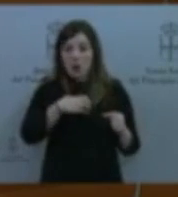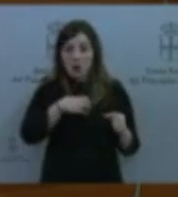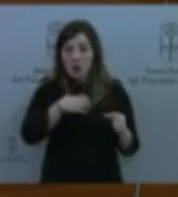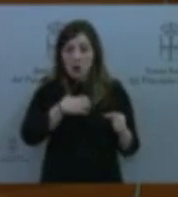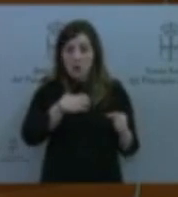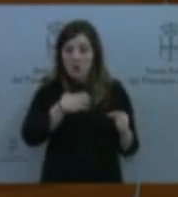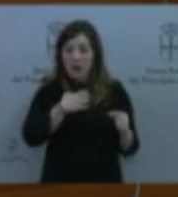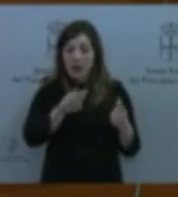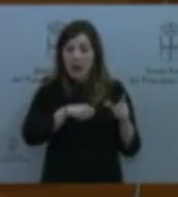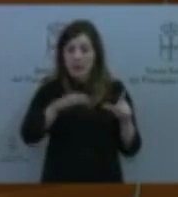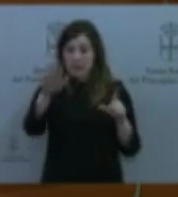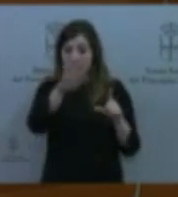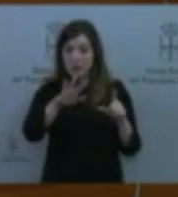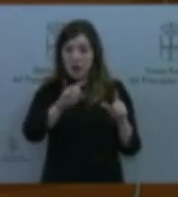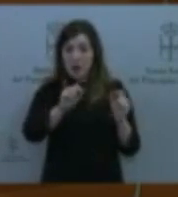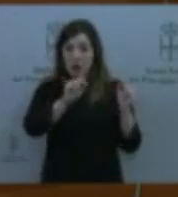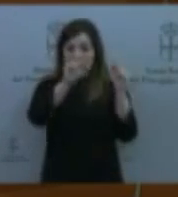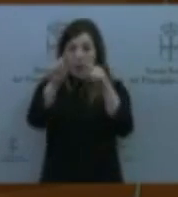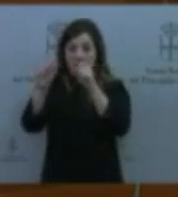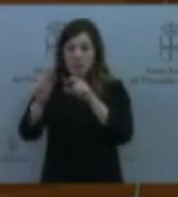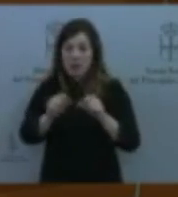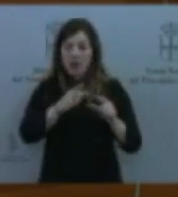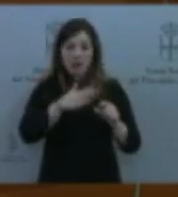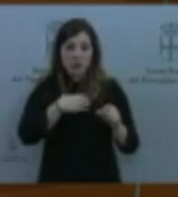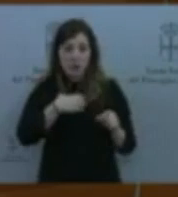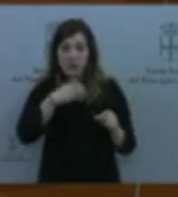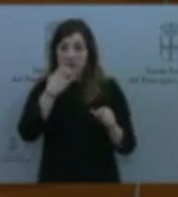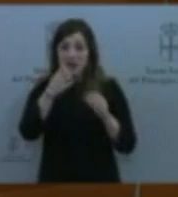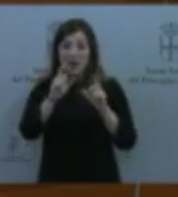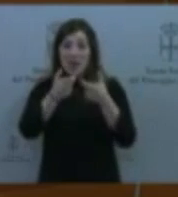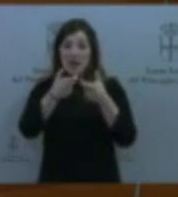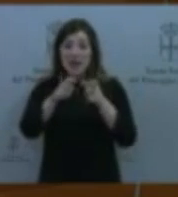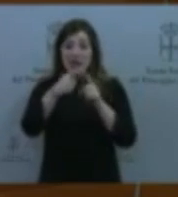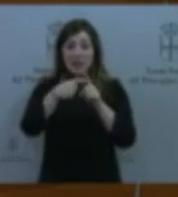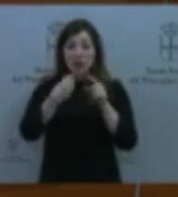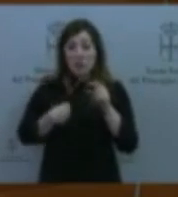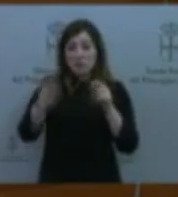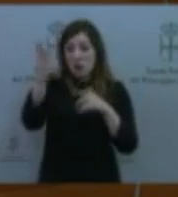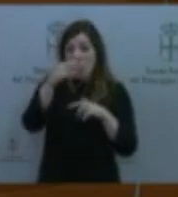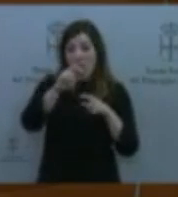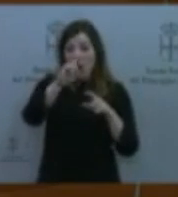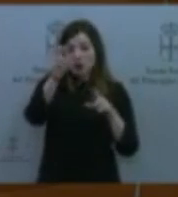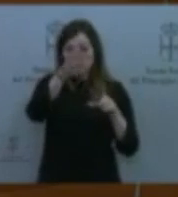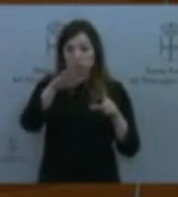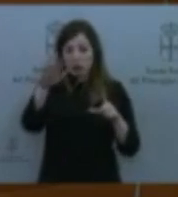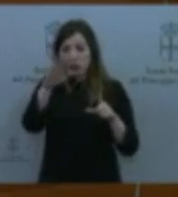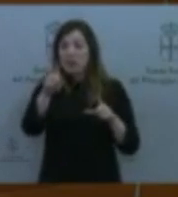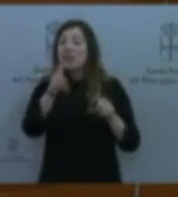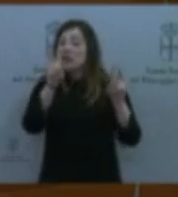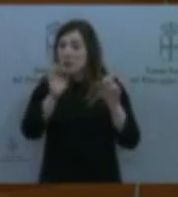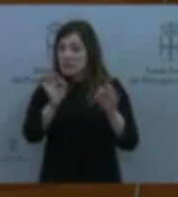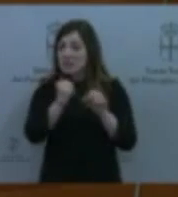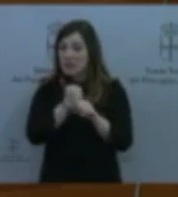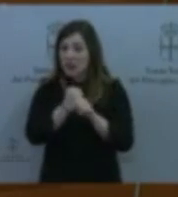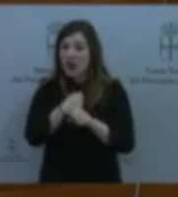si no existe la misma categoría en otras. Y por eso eso es uno de los temas que se trabajan a nivel de la Comisión de Recursos Humanos del Sistema Nacional de